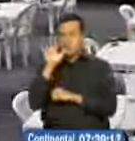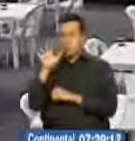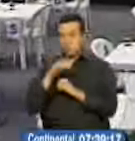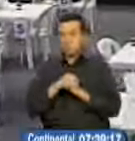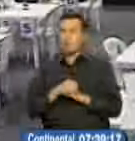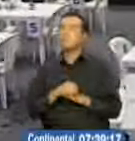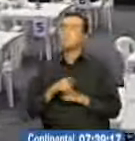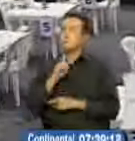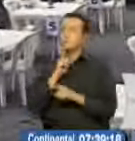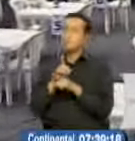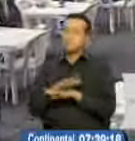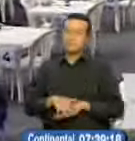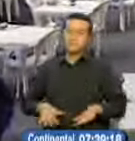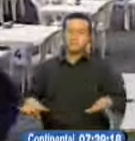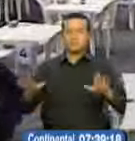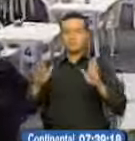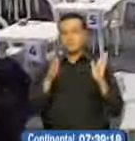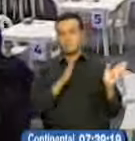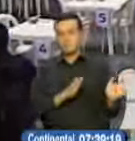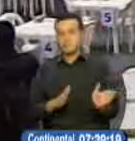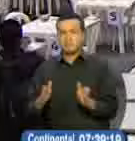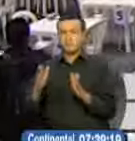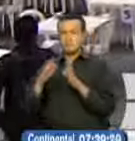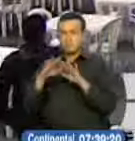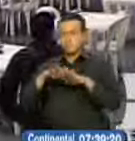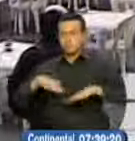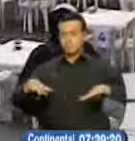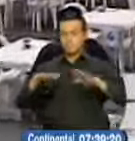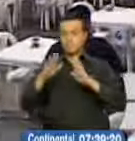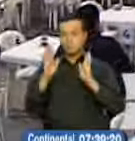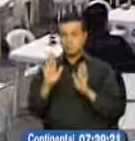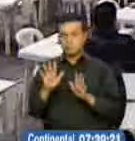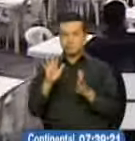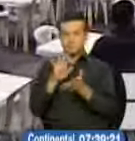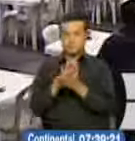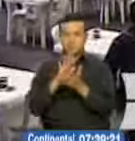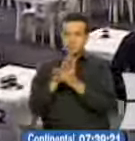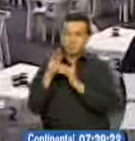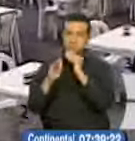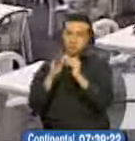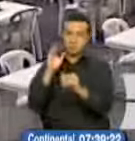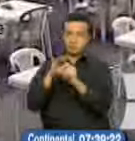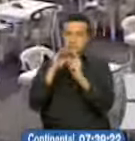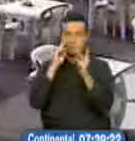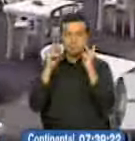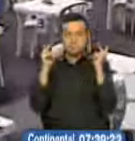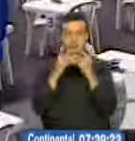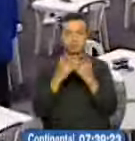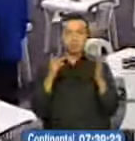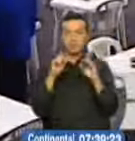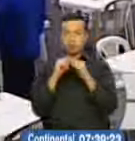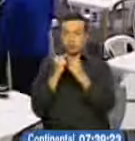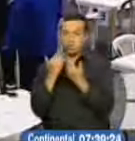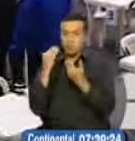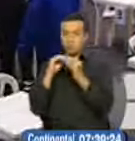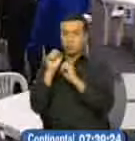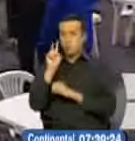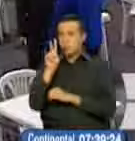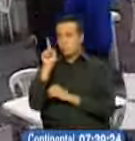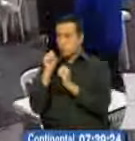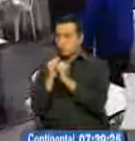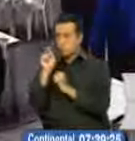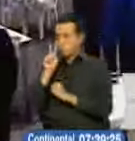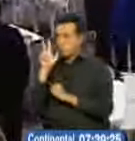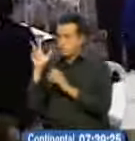definido zonas dentro del Coliseo para que podamos tener una tranquilidad normal dentro del proceso. Como ustedes ven, en esta parte es Creo Suma, al otro lado Alianza